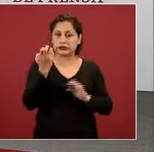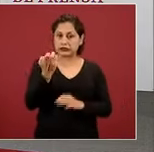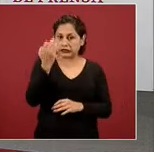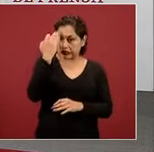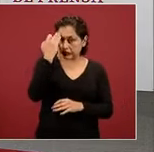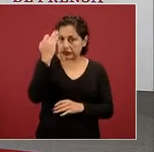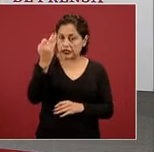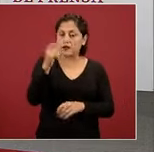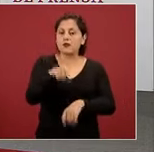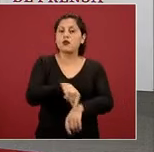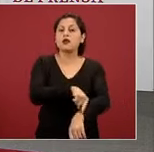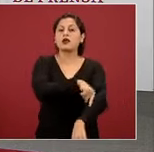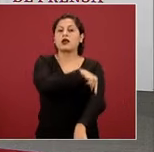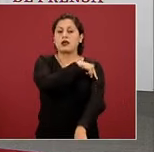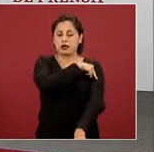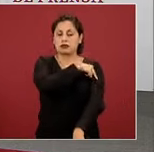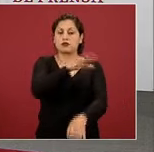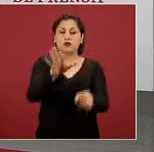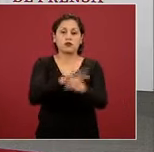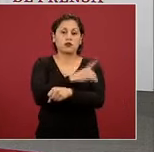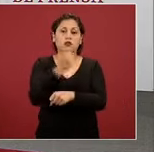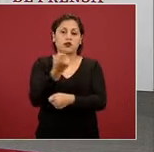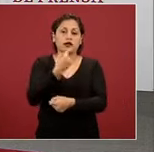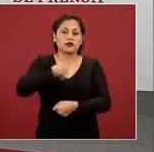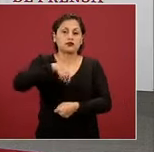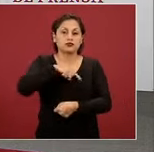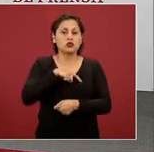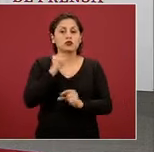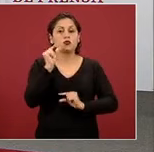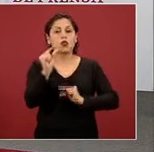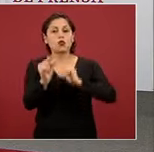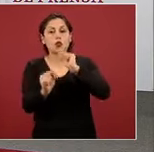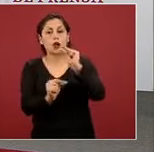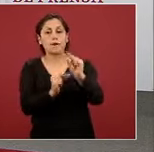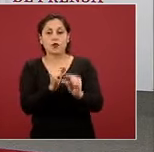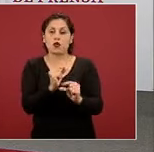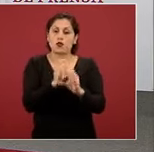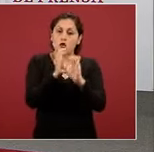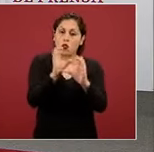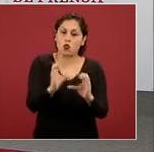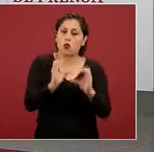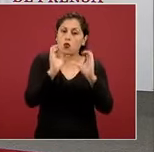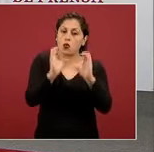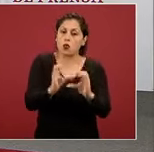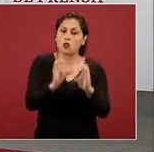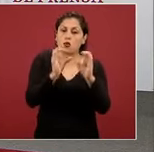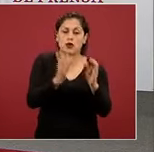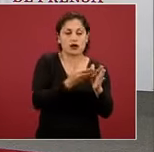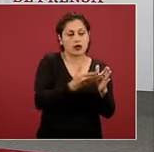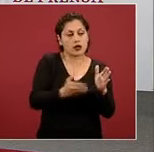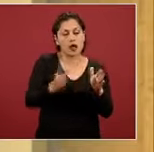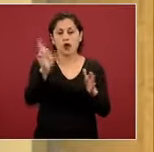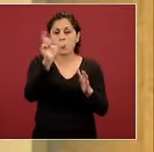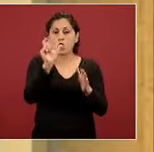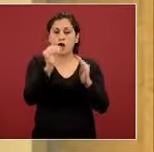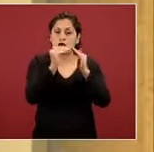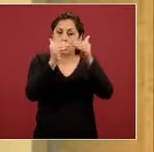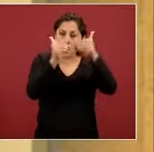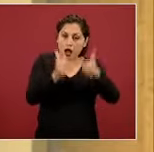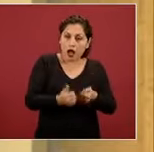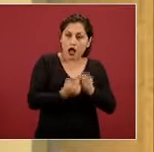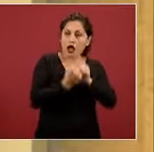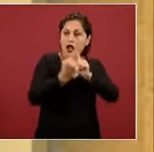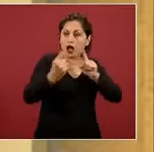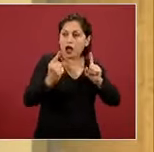la acción principal de mitigación comunitaria, que fue la Jornada Nacional de Sana Distancia y todas sus